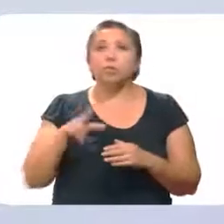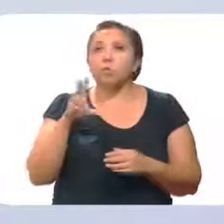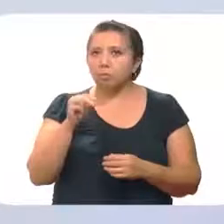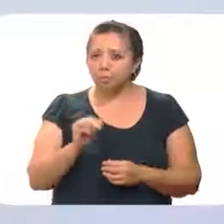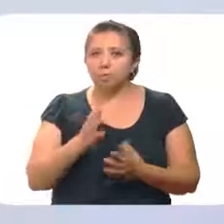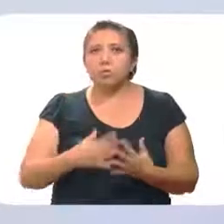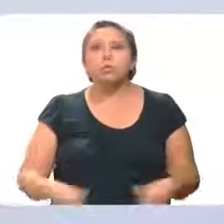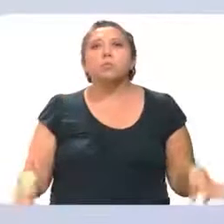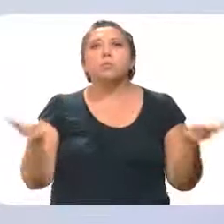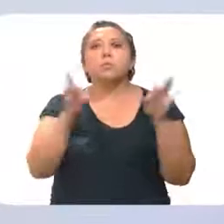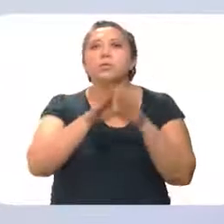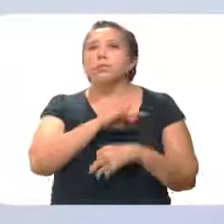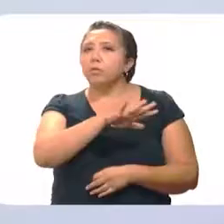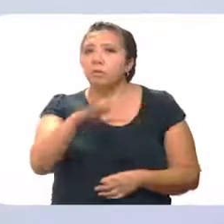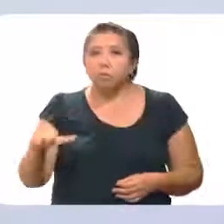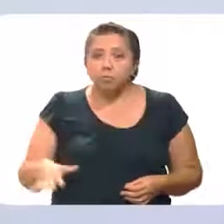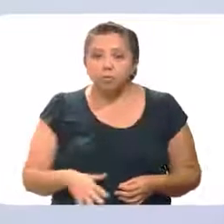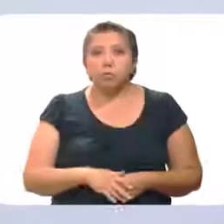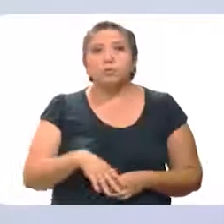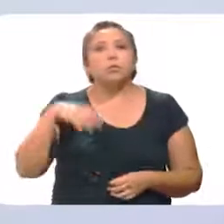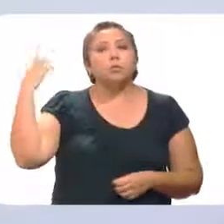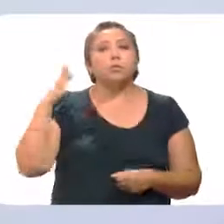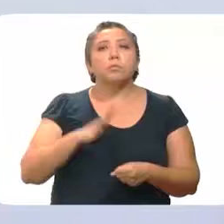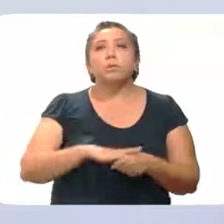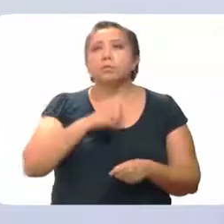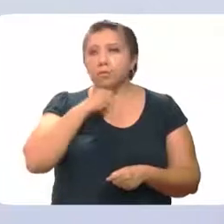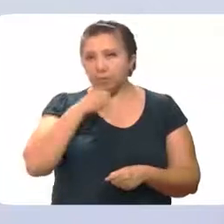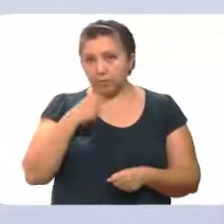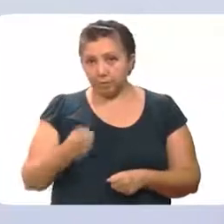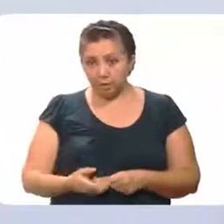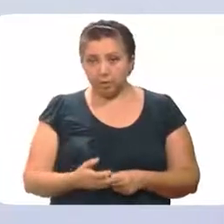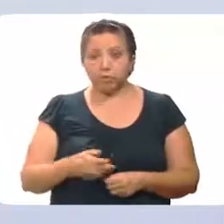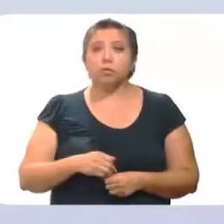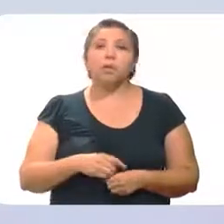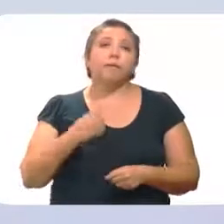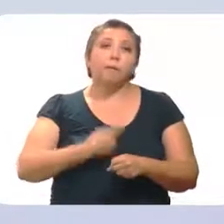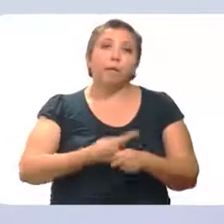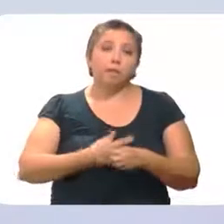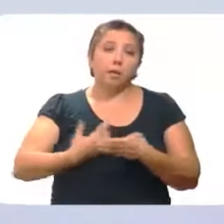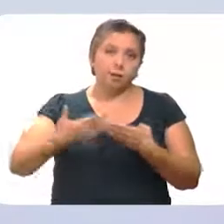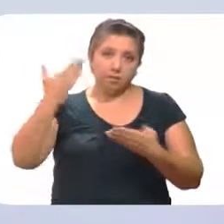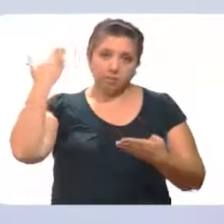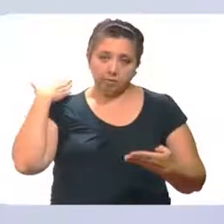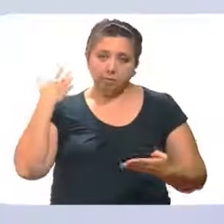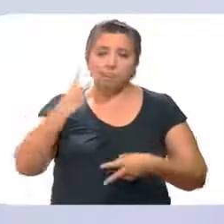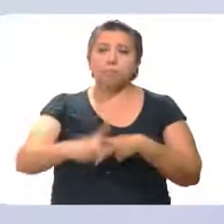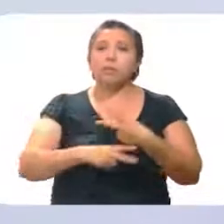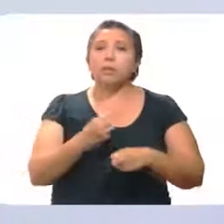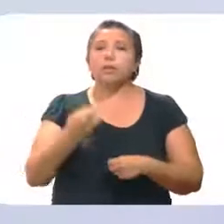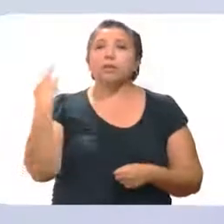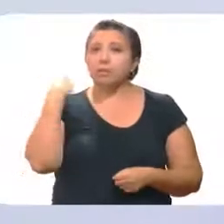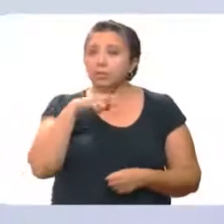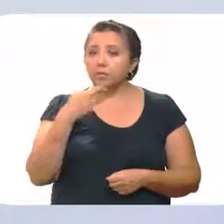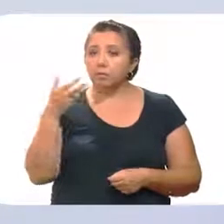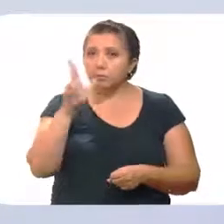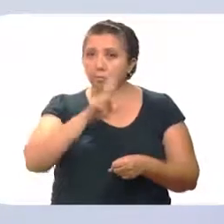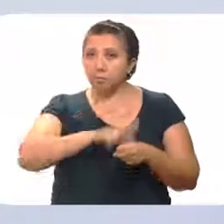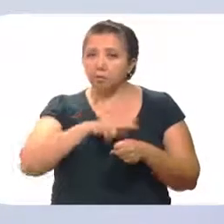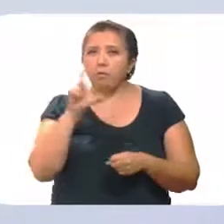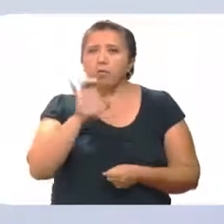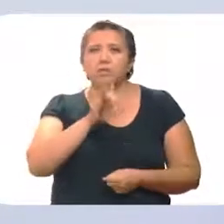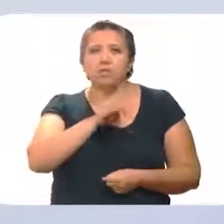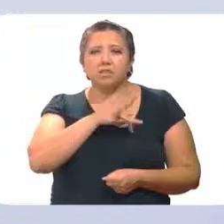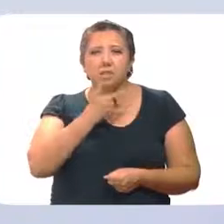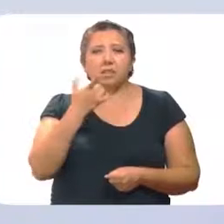Es muy importante que todos, en especial los adultos mayores o personas con enfermedades previas, acudan de inmediato al hospital,